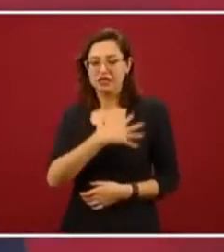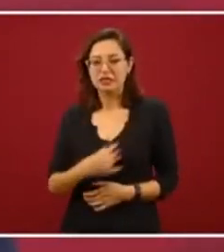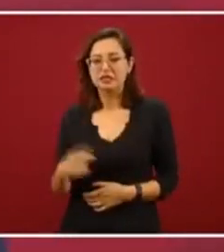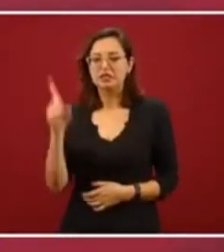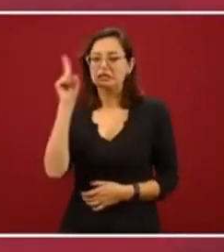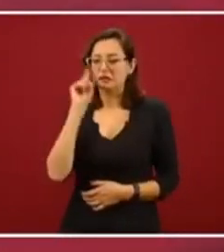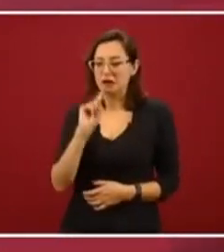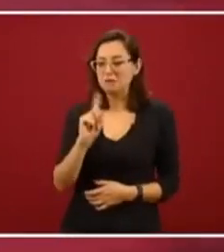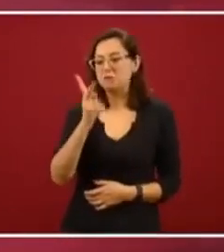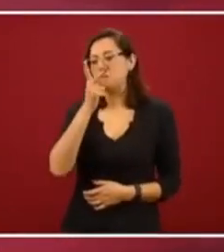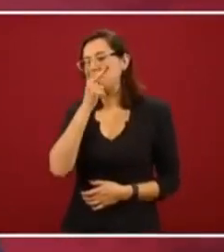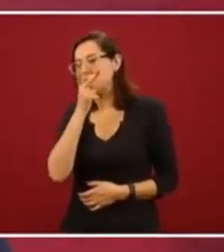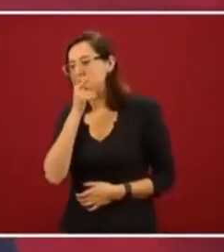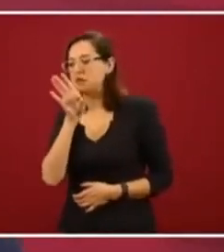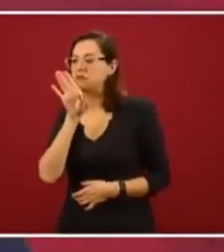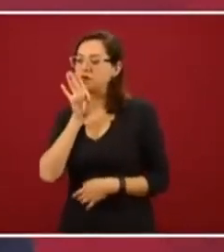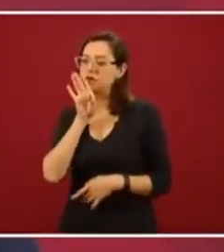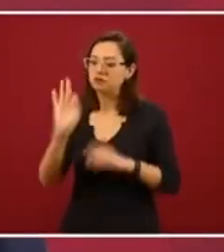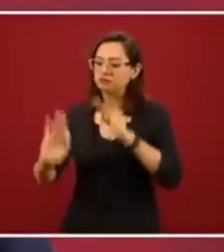cuidan a los padres.